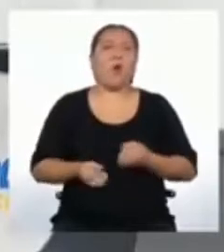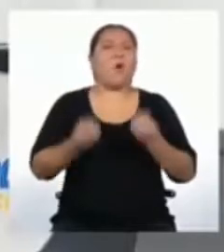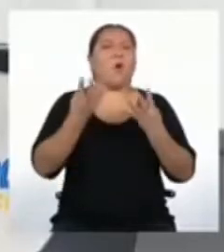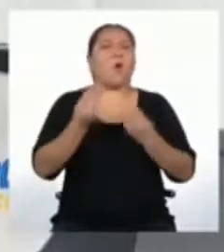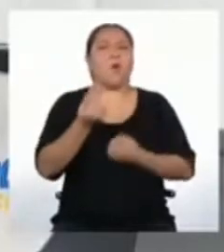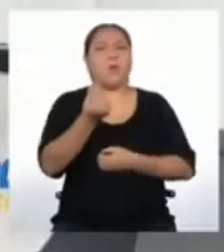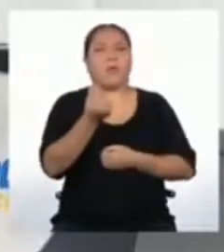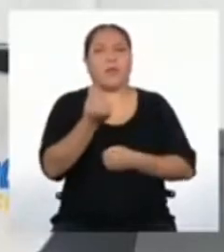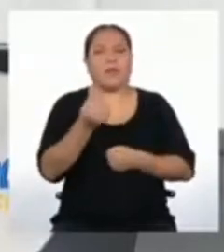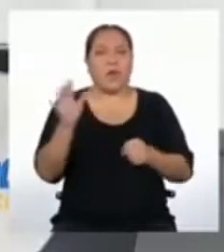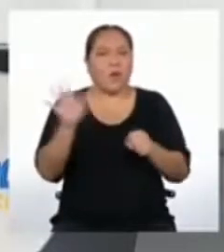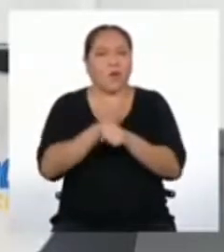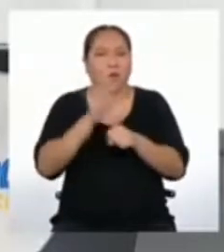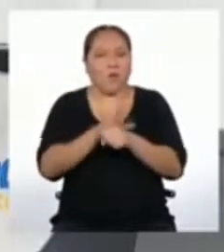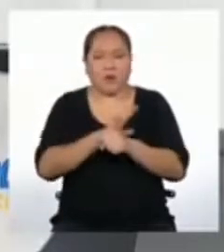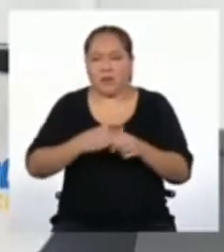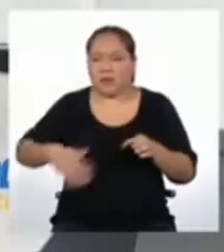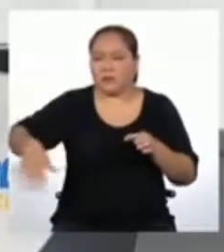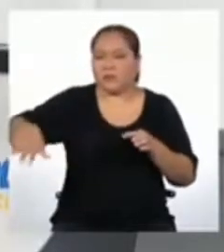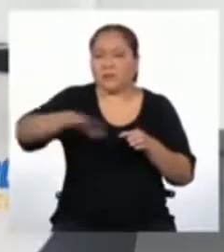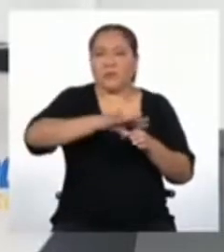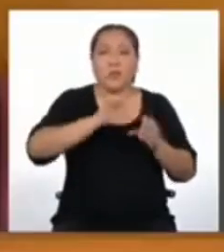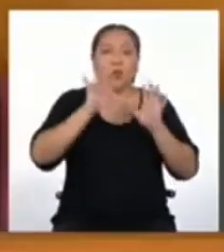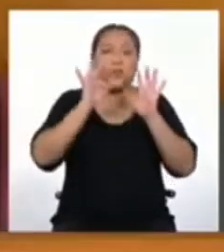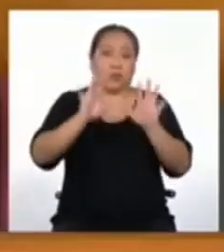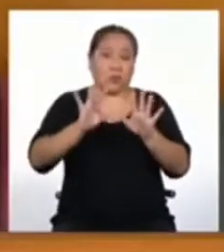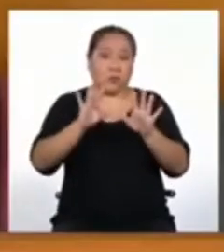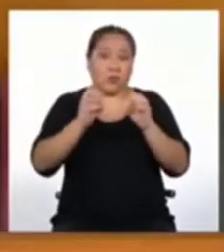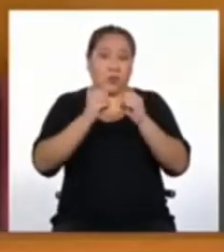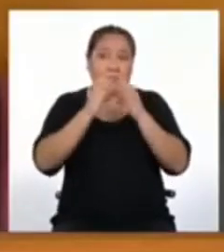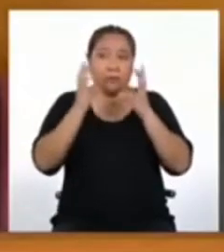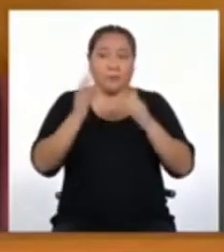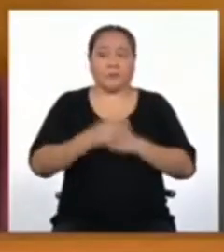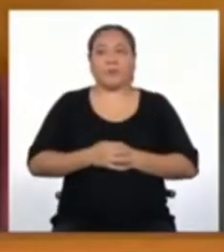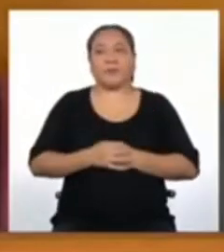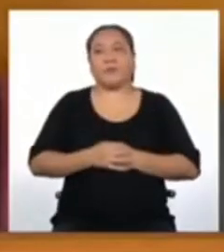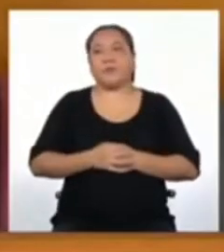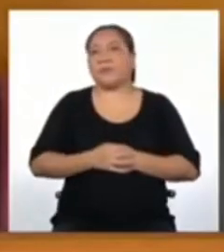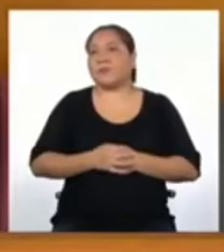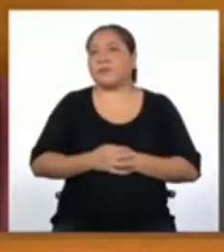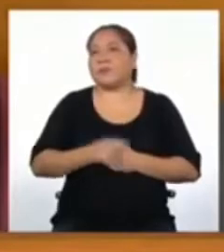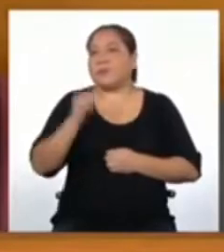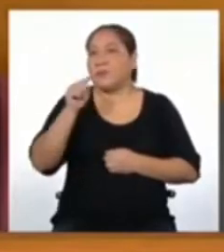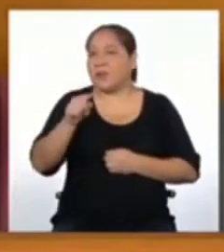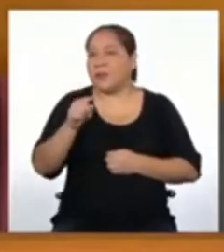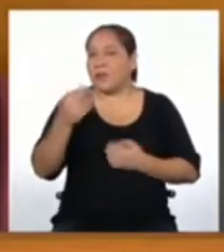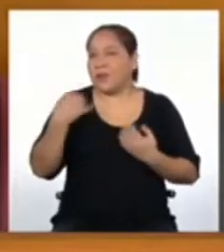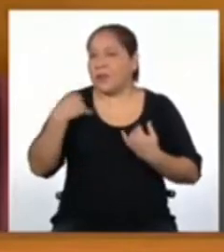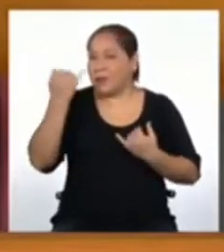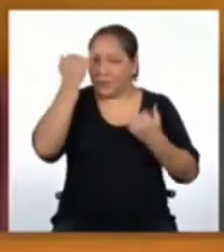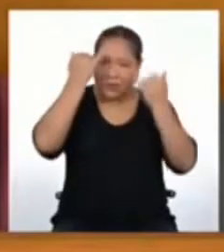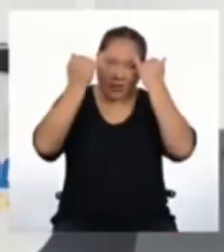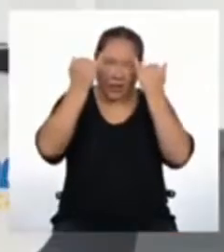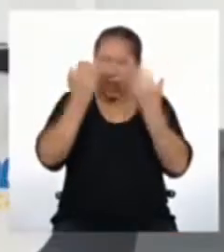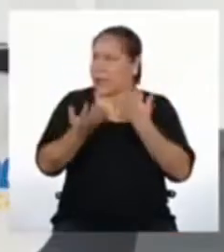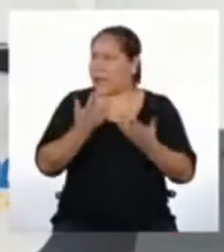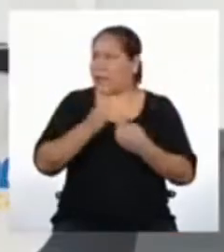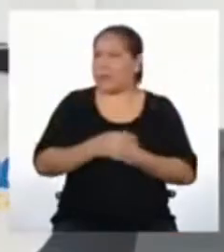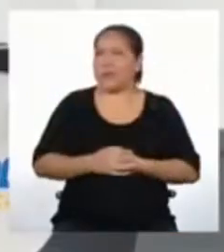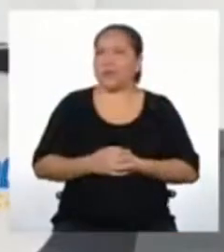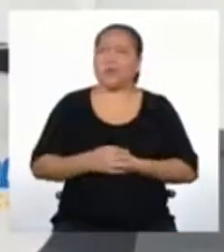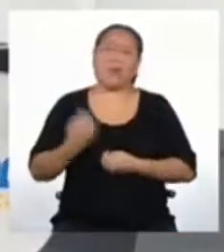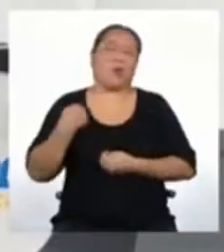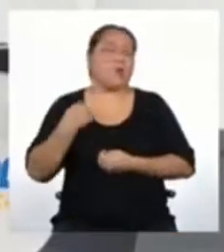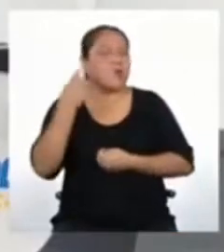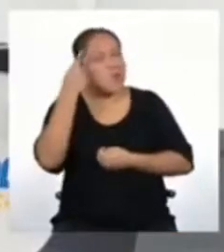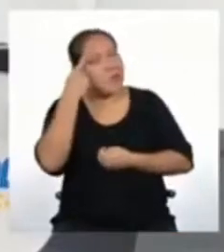fue el ingreso total de ventas en los 8 primeros días? ¿El ingreso total? ¿Se te ocurre alguna idea, tal vez? Lo que